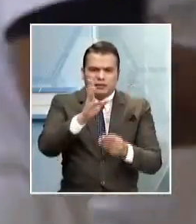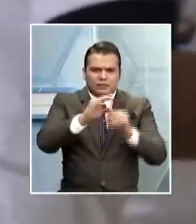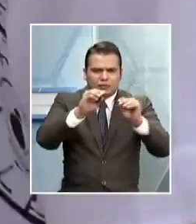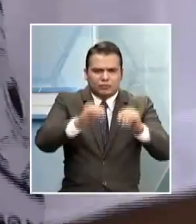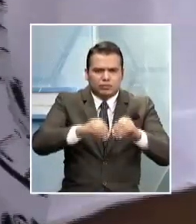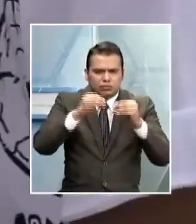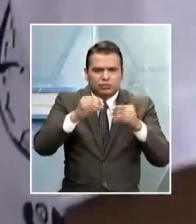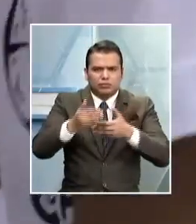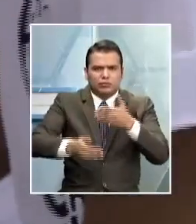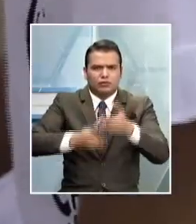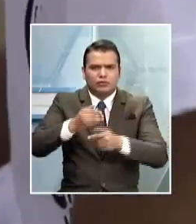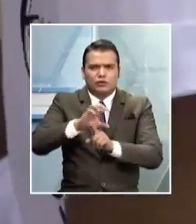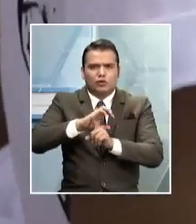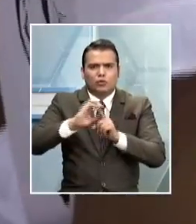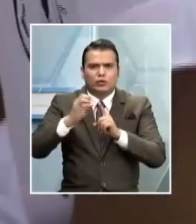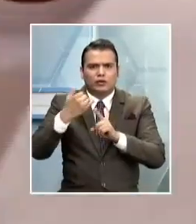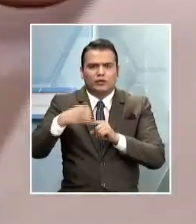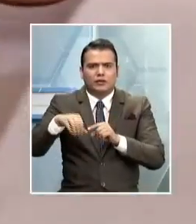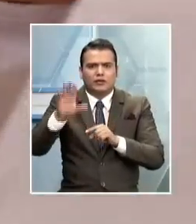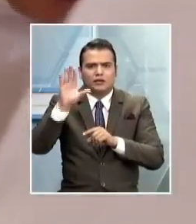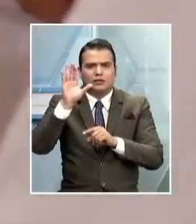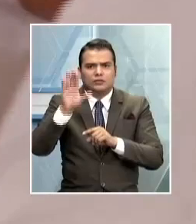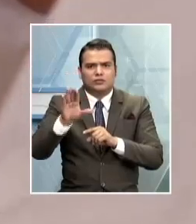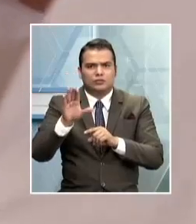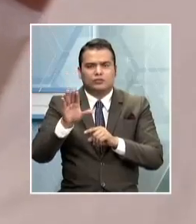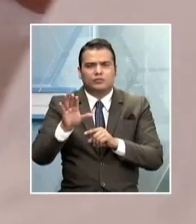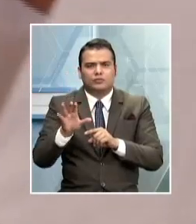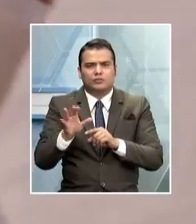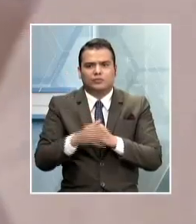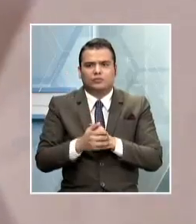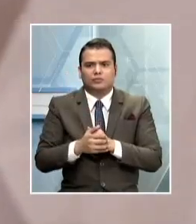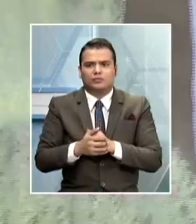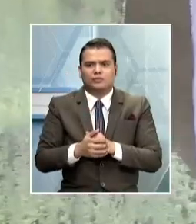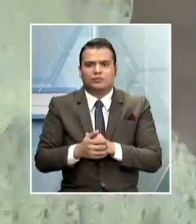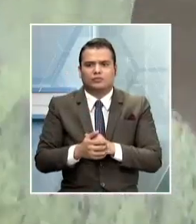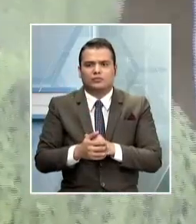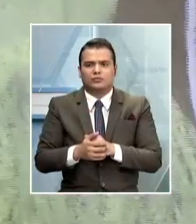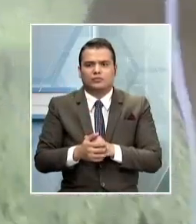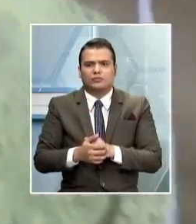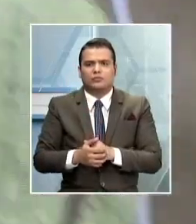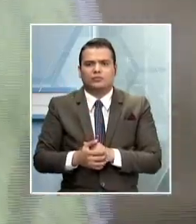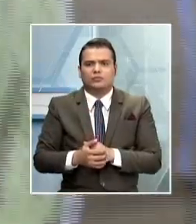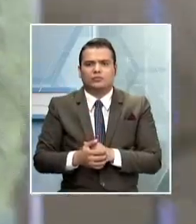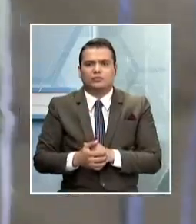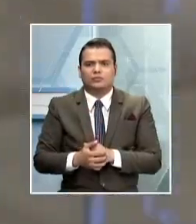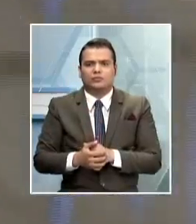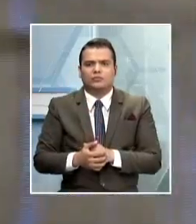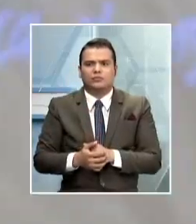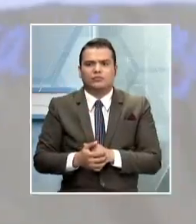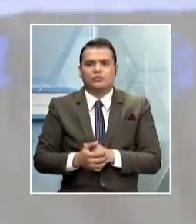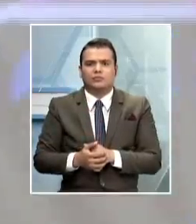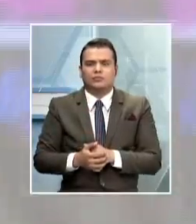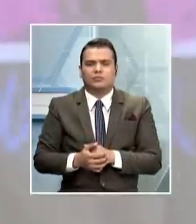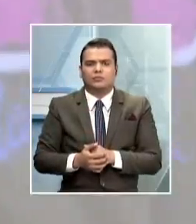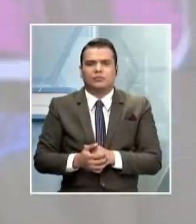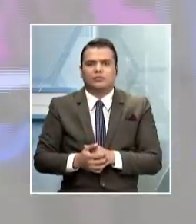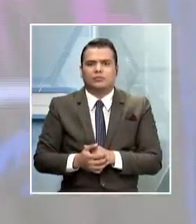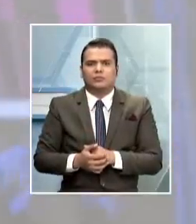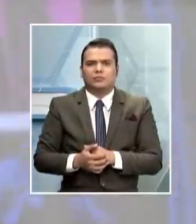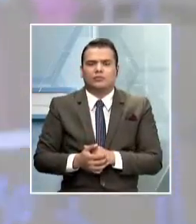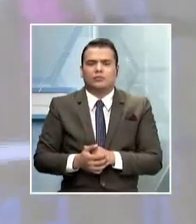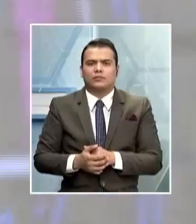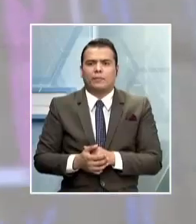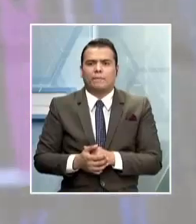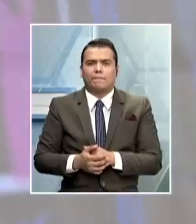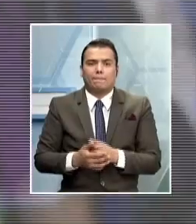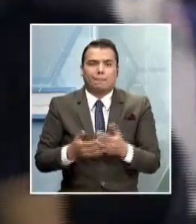de valor que ha sido golpeado como todos los demás, pero especialmente el sistema cultural. Queremos que todos los niños continúen esos procesos de